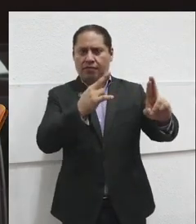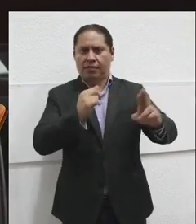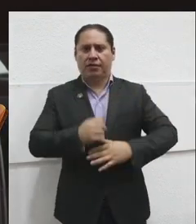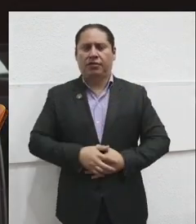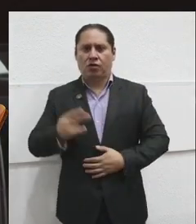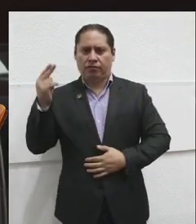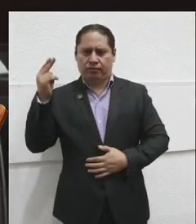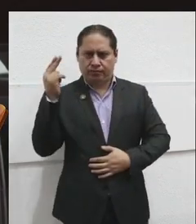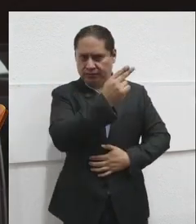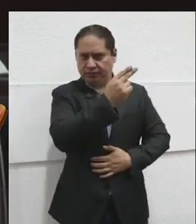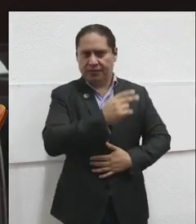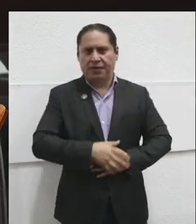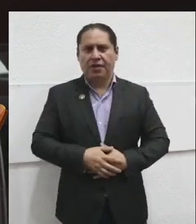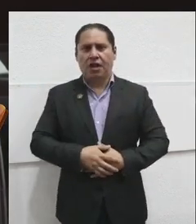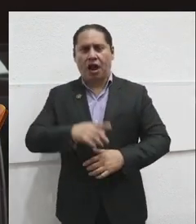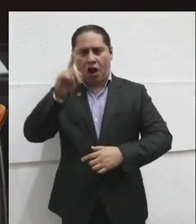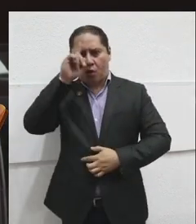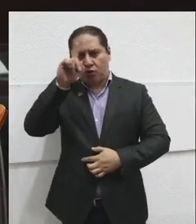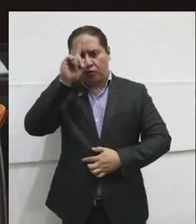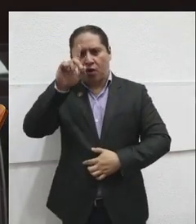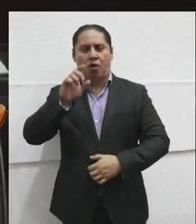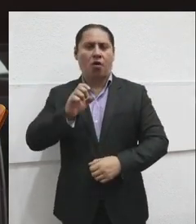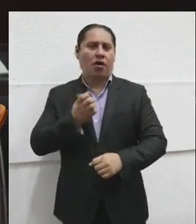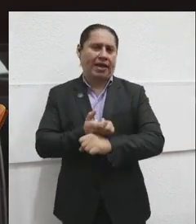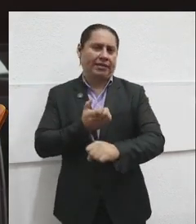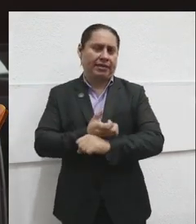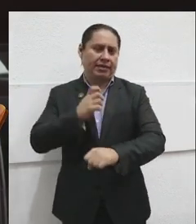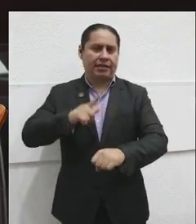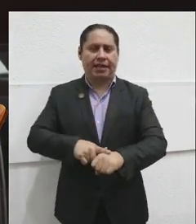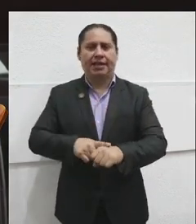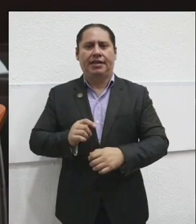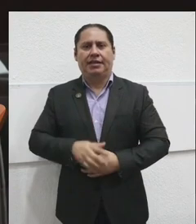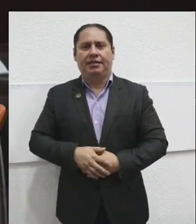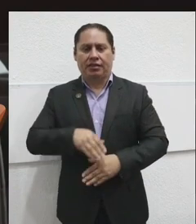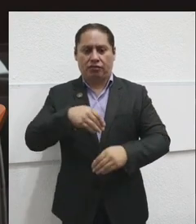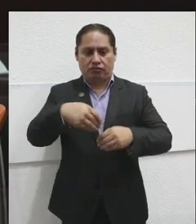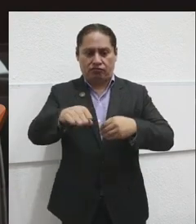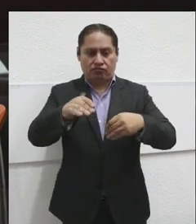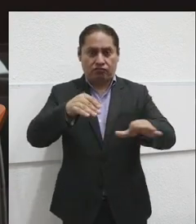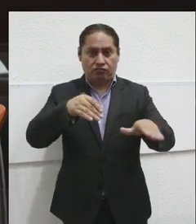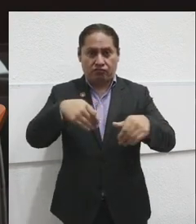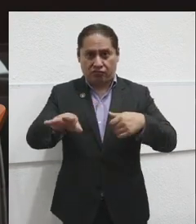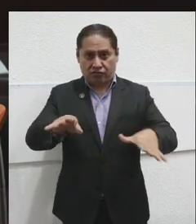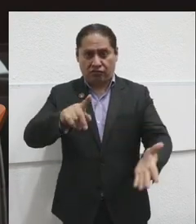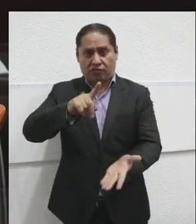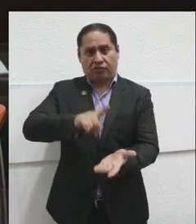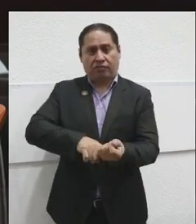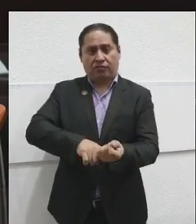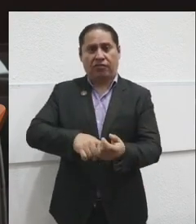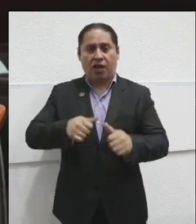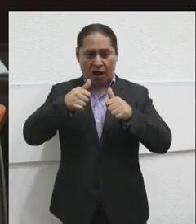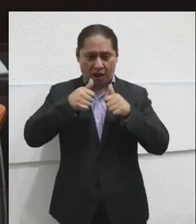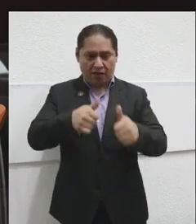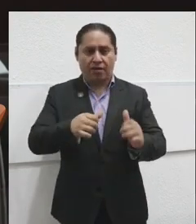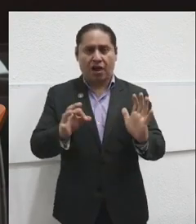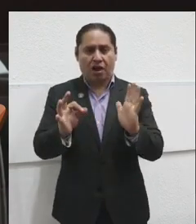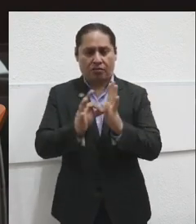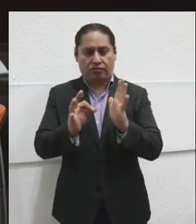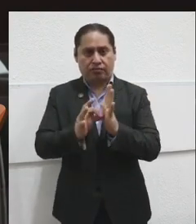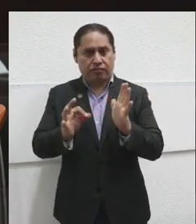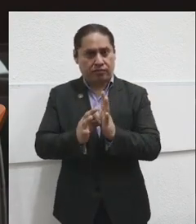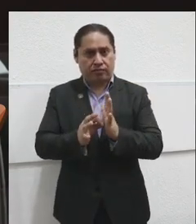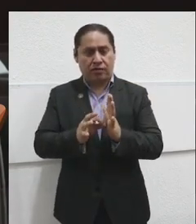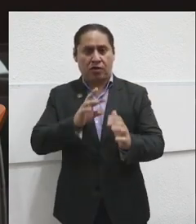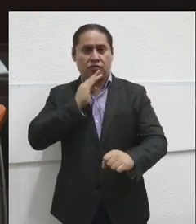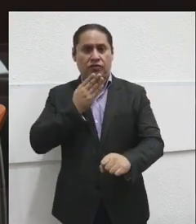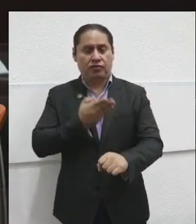y urgente al Consejo Estatal de Atención Integral al Desplazamiento Interno atender los puntos correspondientes